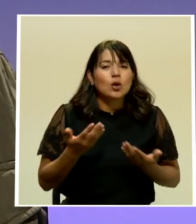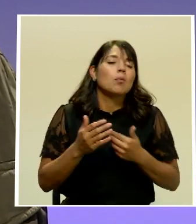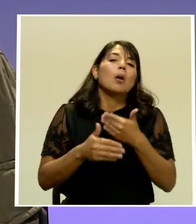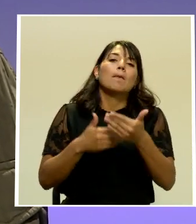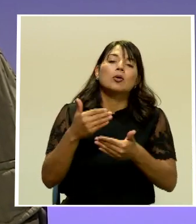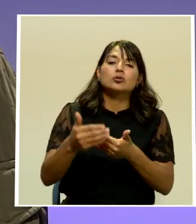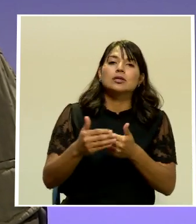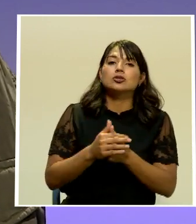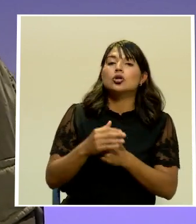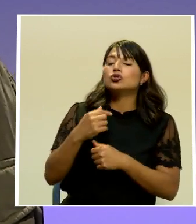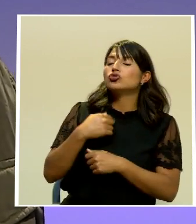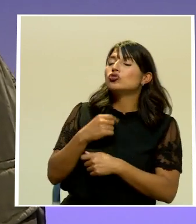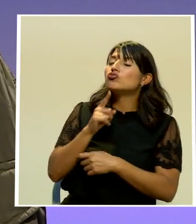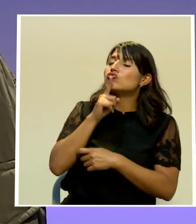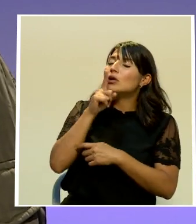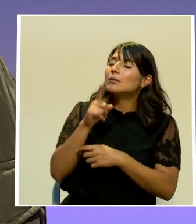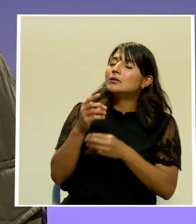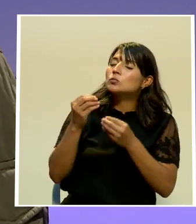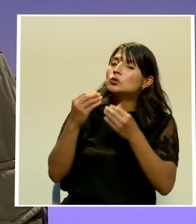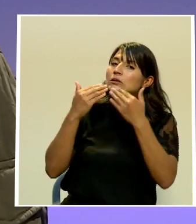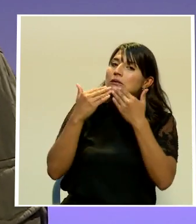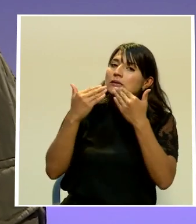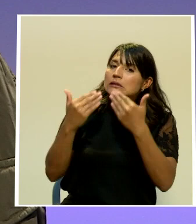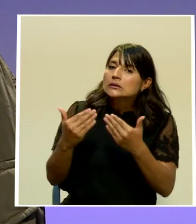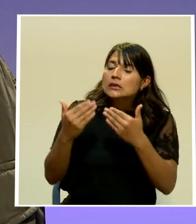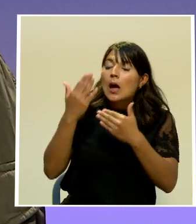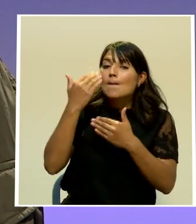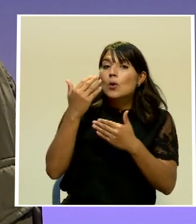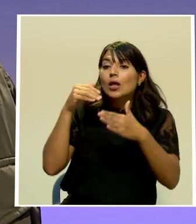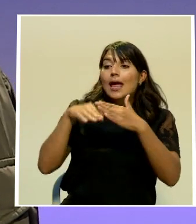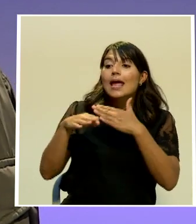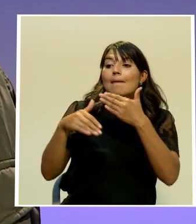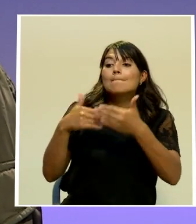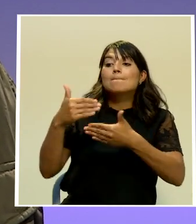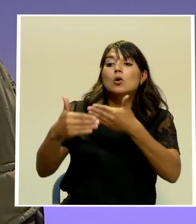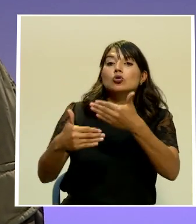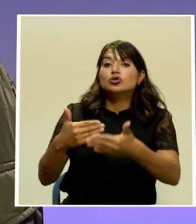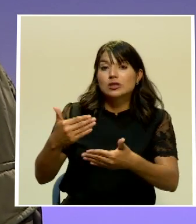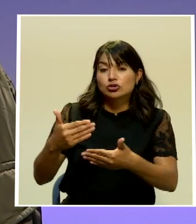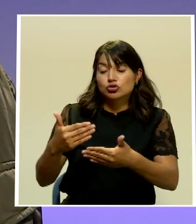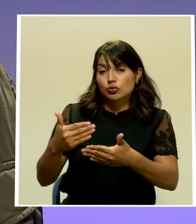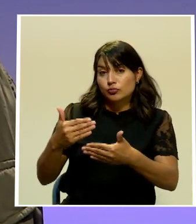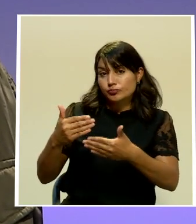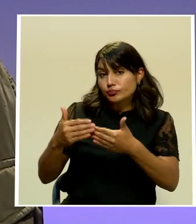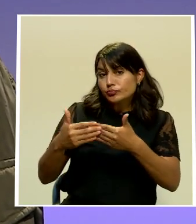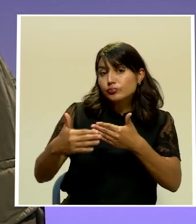enteramente agradecido porque en el proceso de trabajo, digamos,